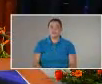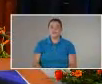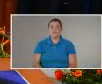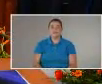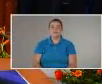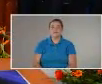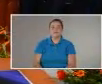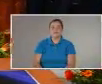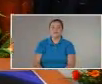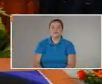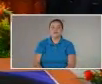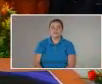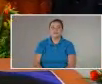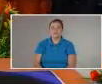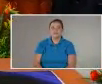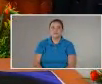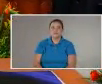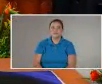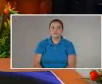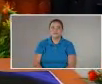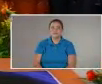31.